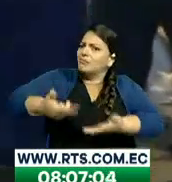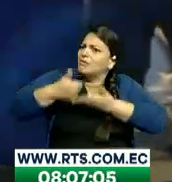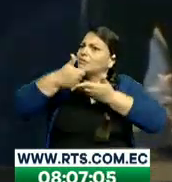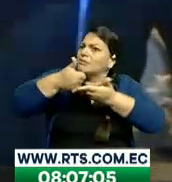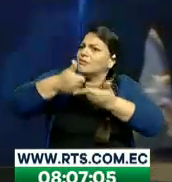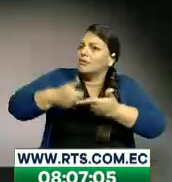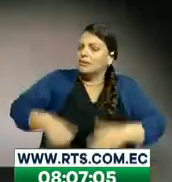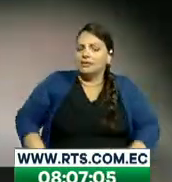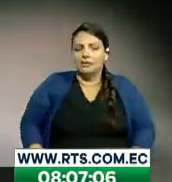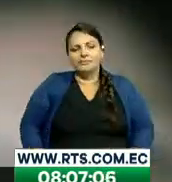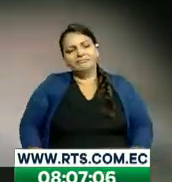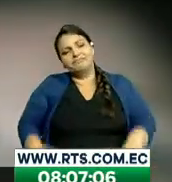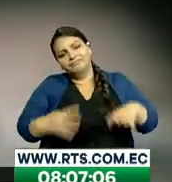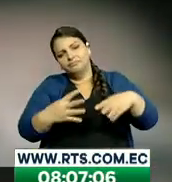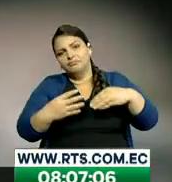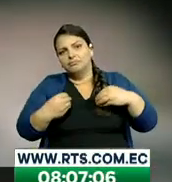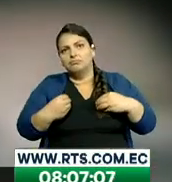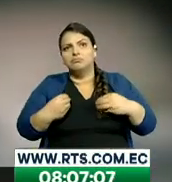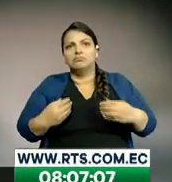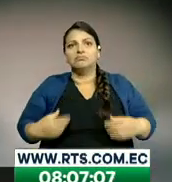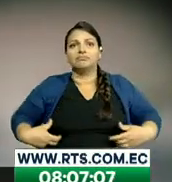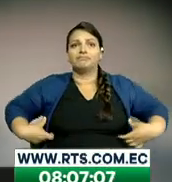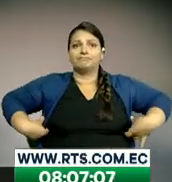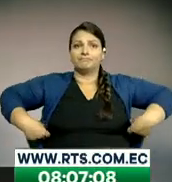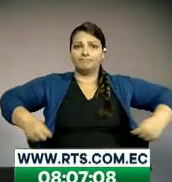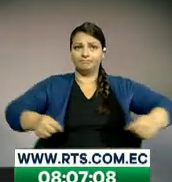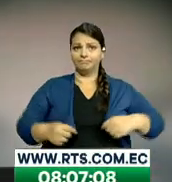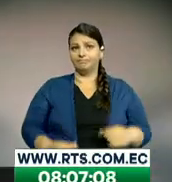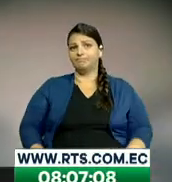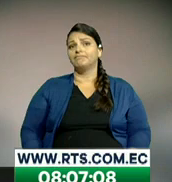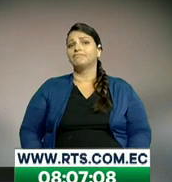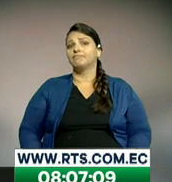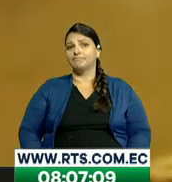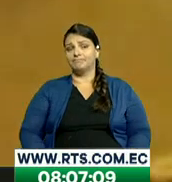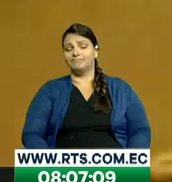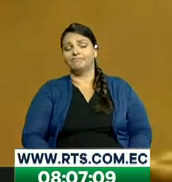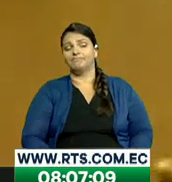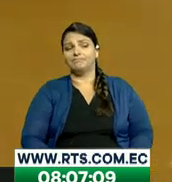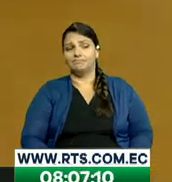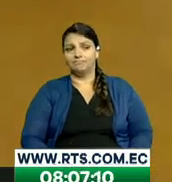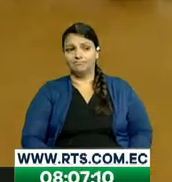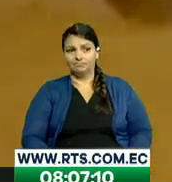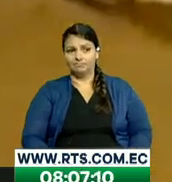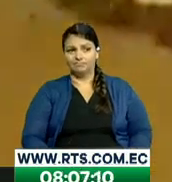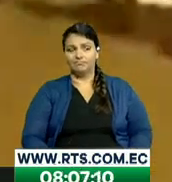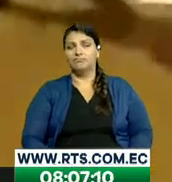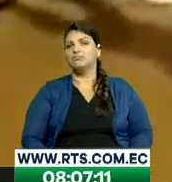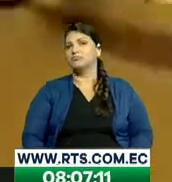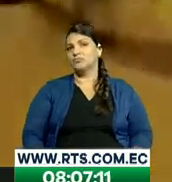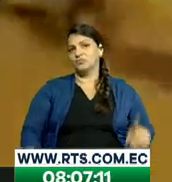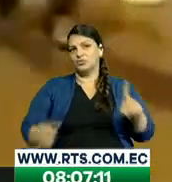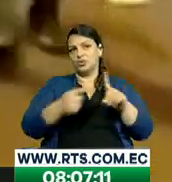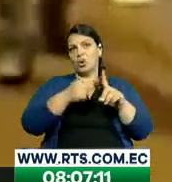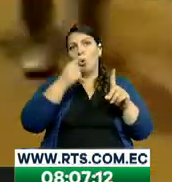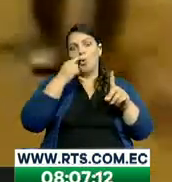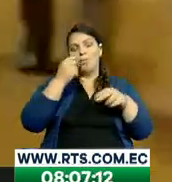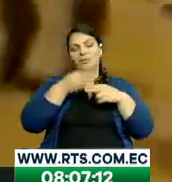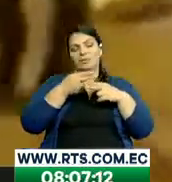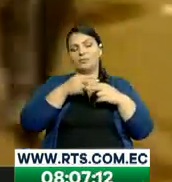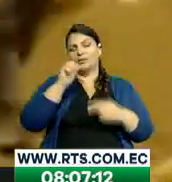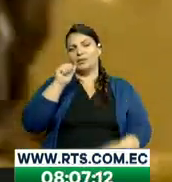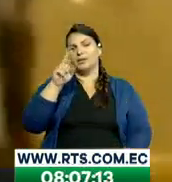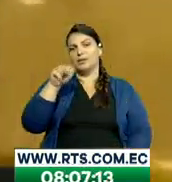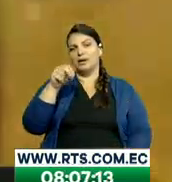la policía. Se trata de Anderson C., pareja de la fallecida, quien huyó del lugar, pero fue capturado este 1 de